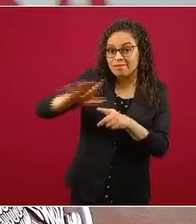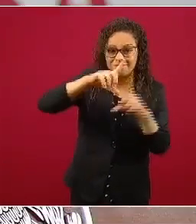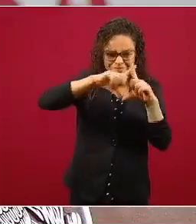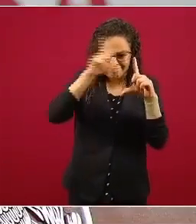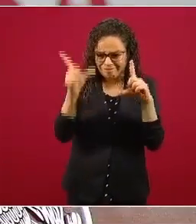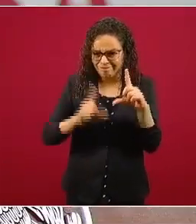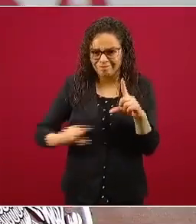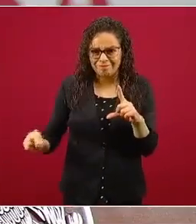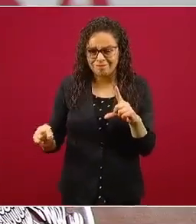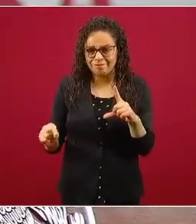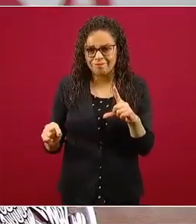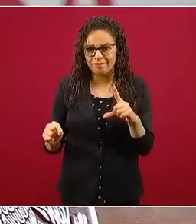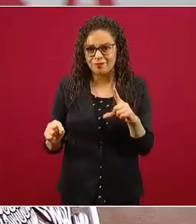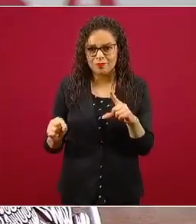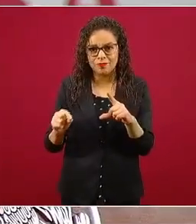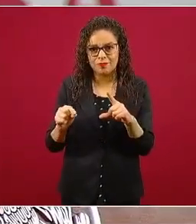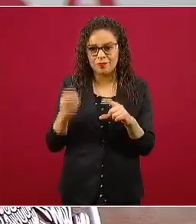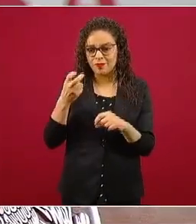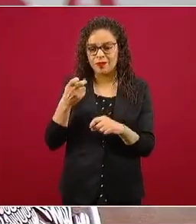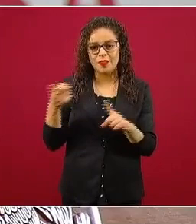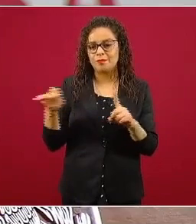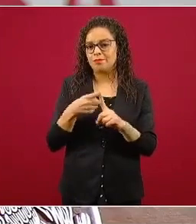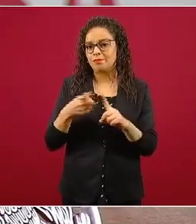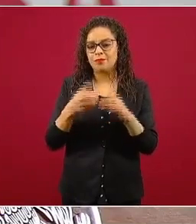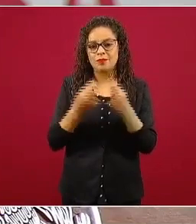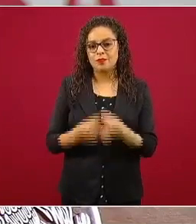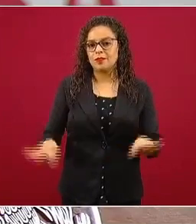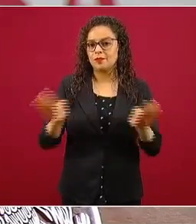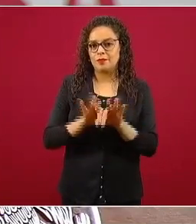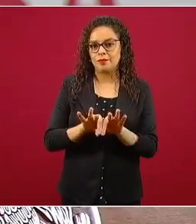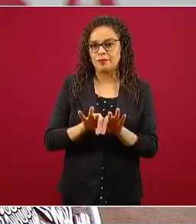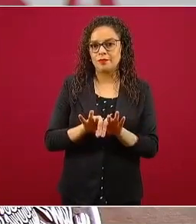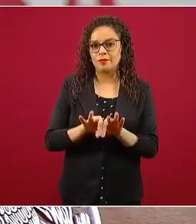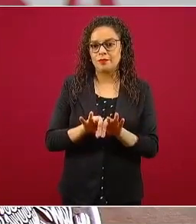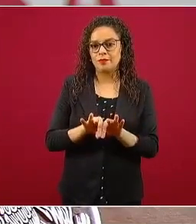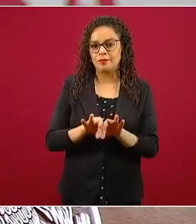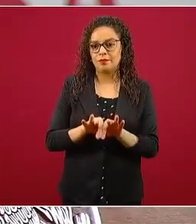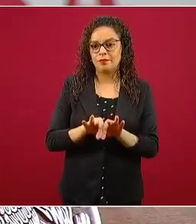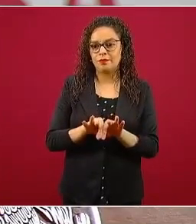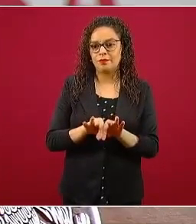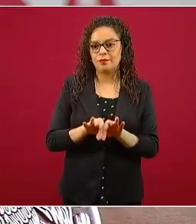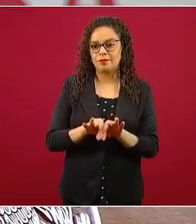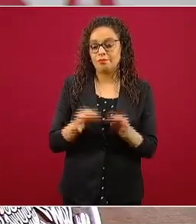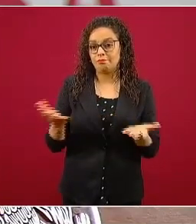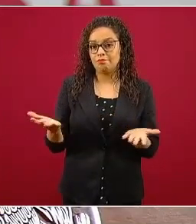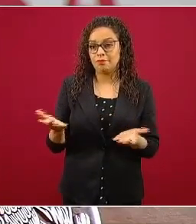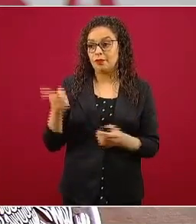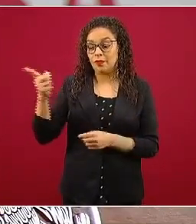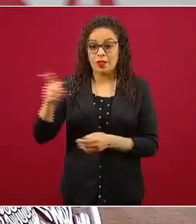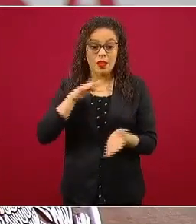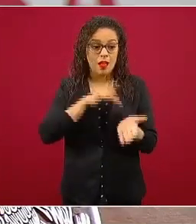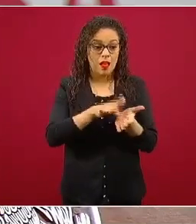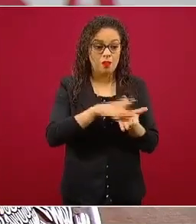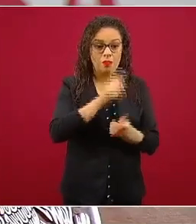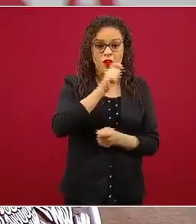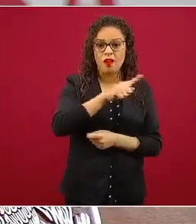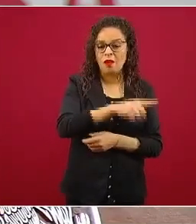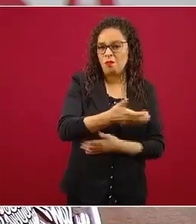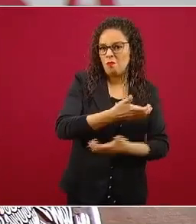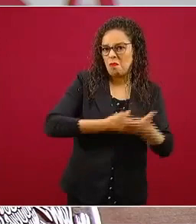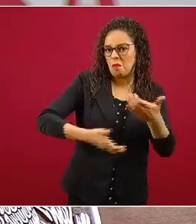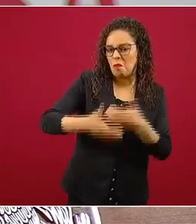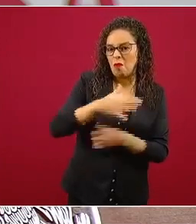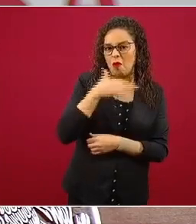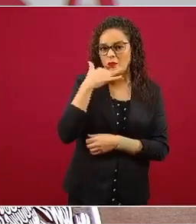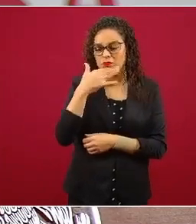no a favor del mercantilismo, que desgraciadamente